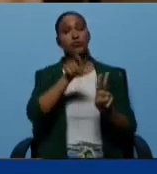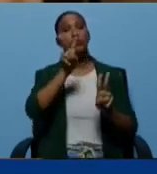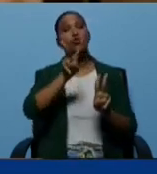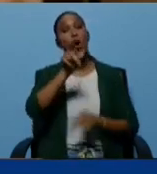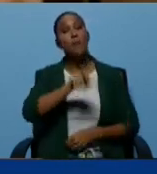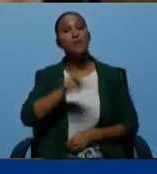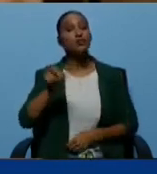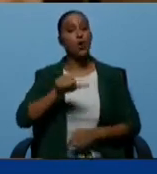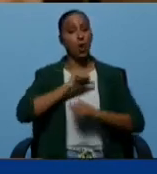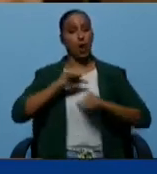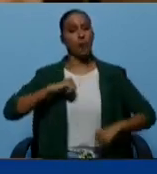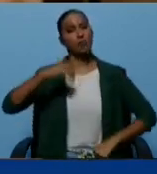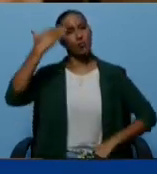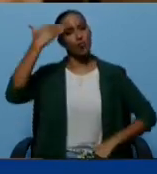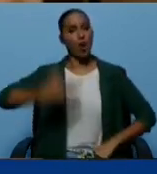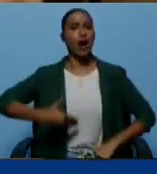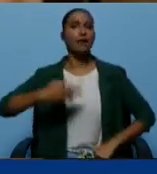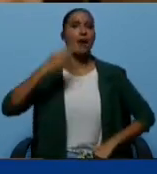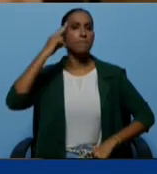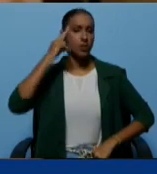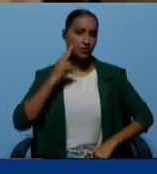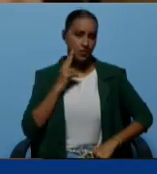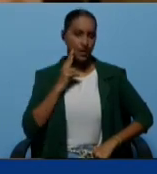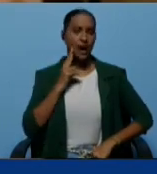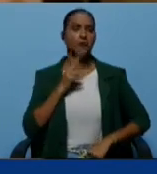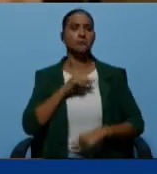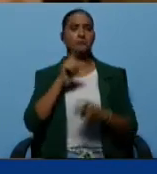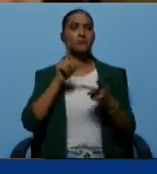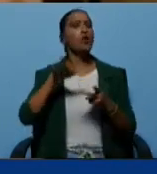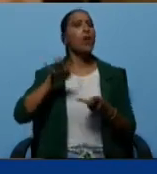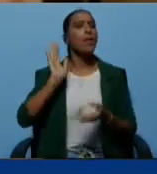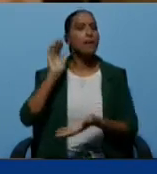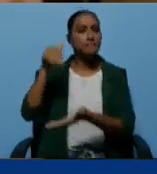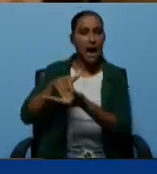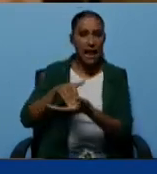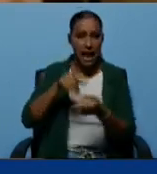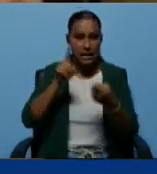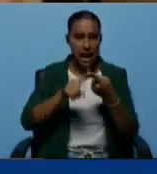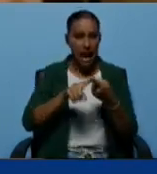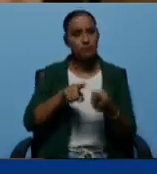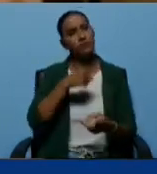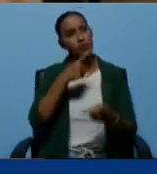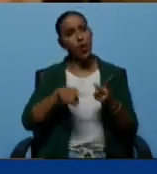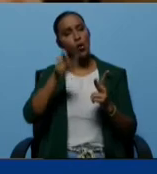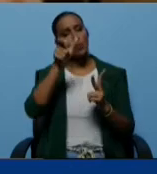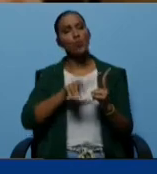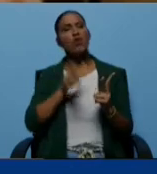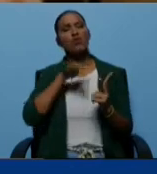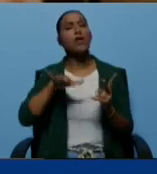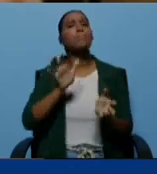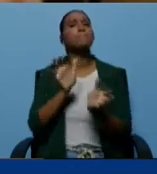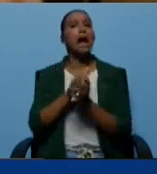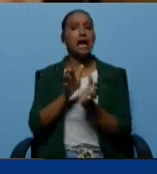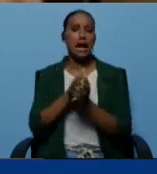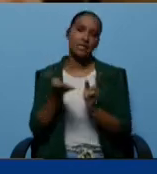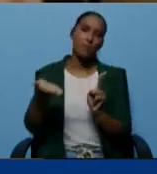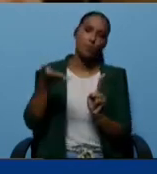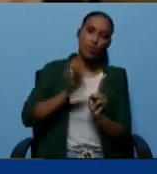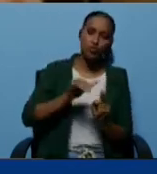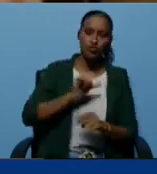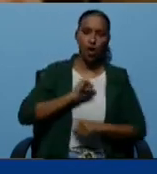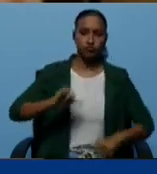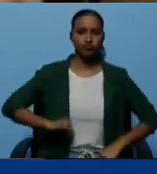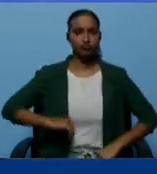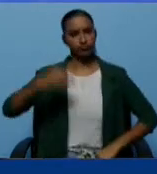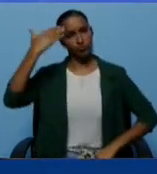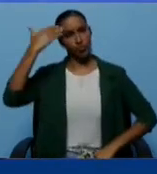Nacional Bolivariana, una ocurrida en Aragua y otra en Nueva Esparta. La